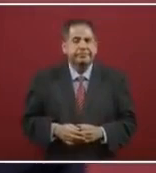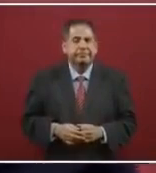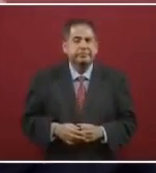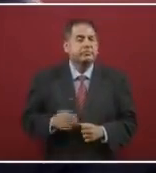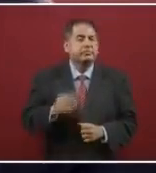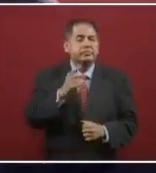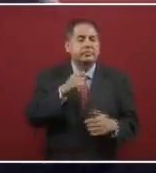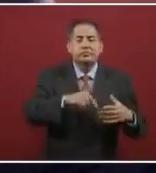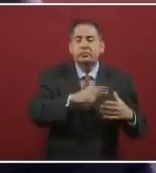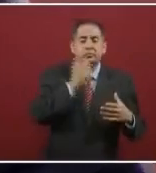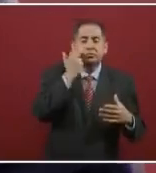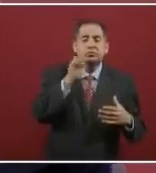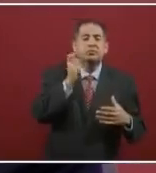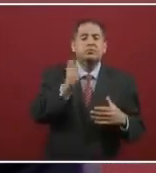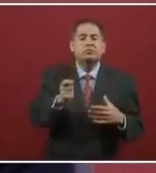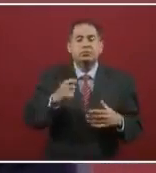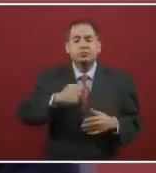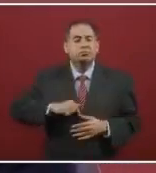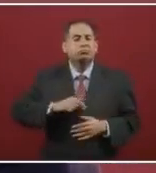abandonáramos